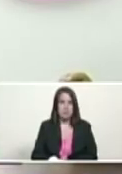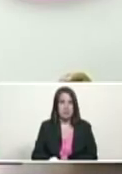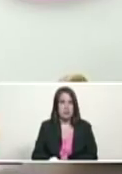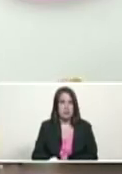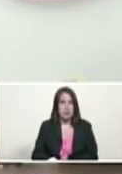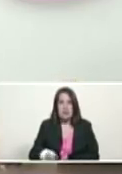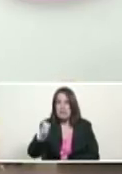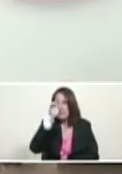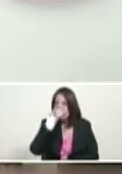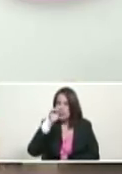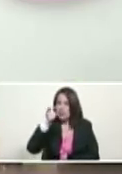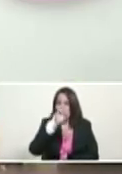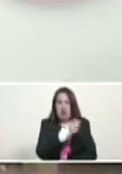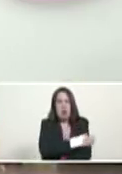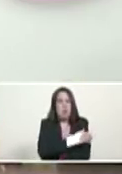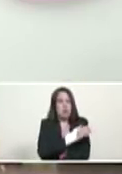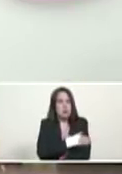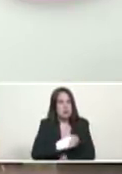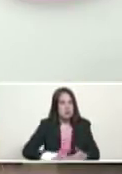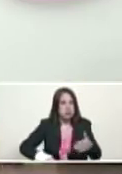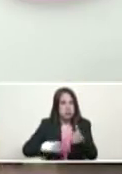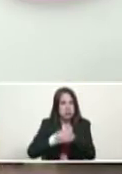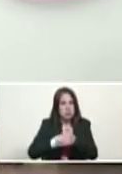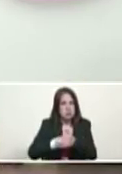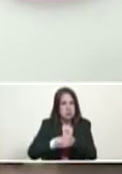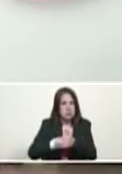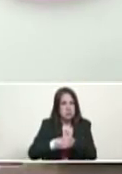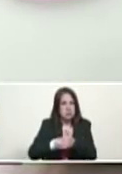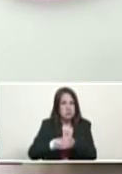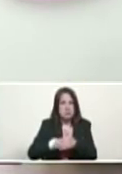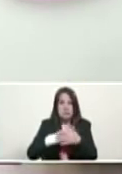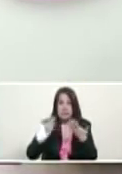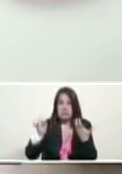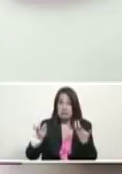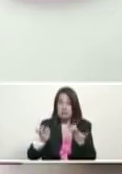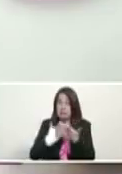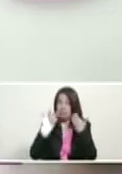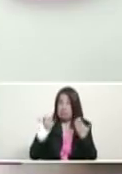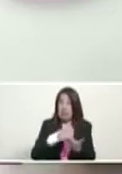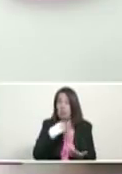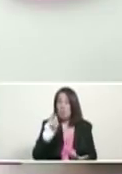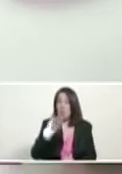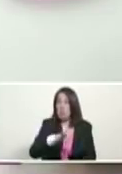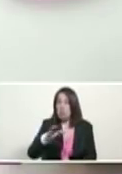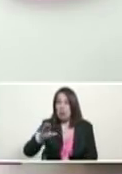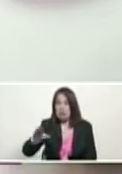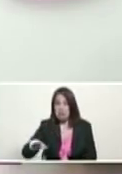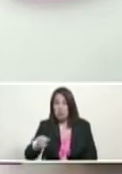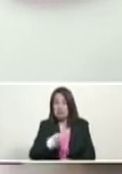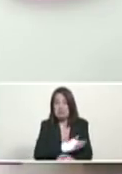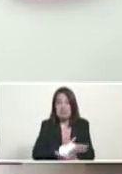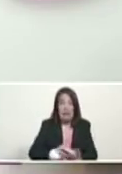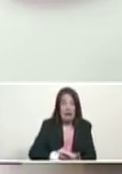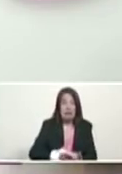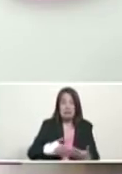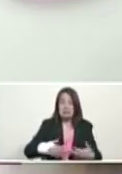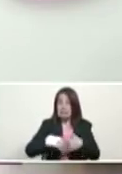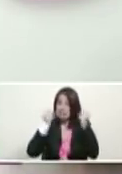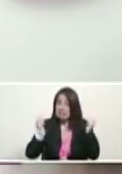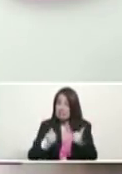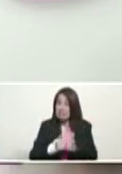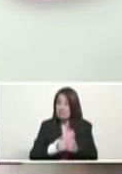¿Qué busca la oposición golpista? Llevar a una confrontación total de muertos, de sangre, de violencia, de